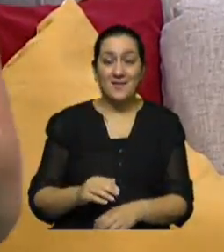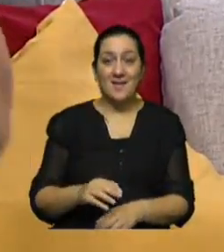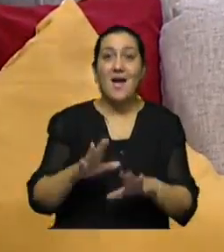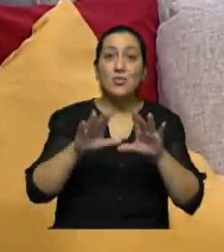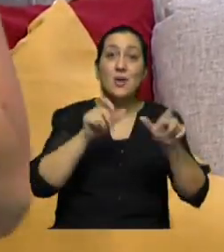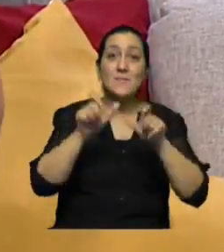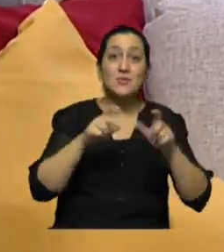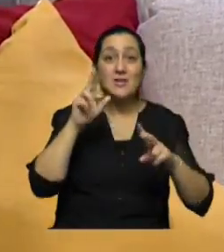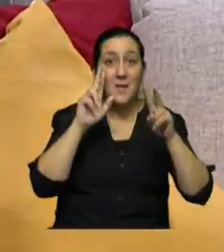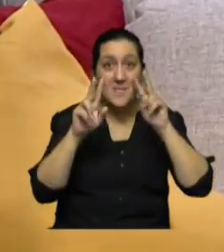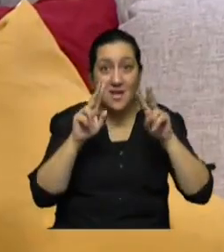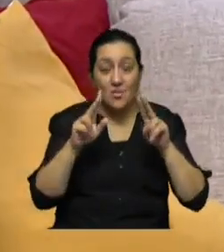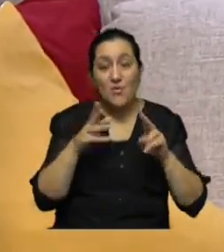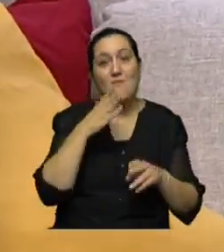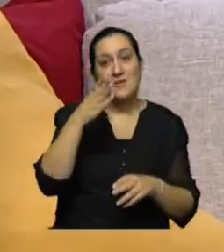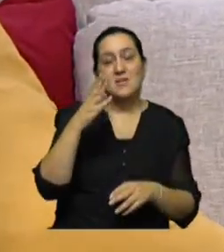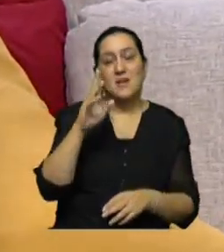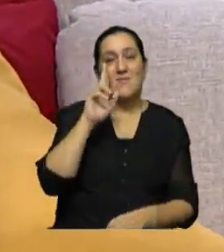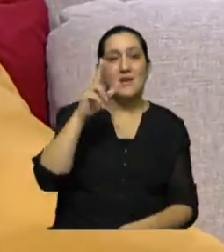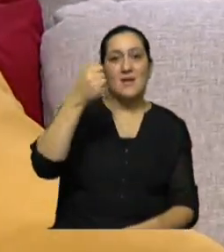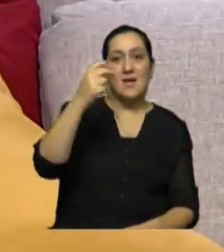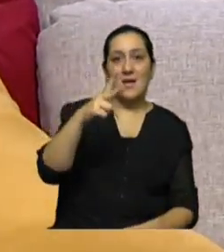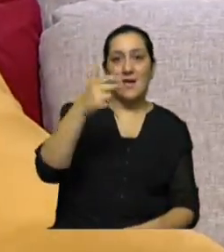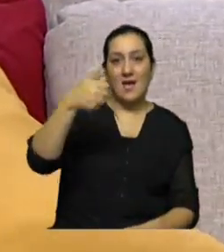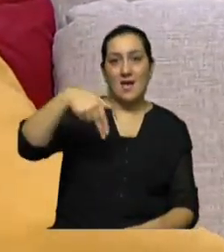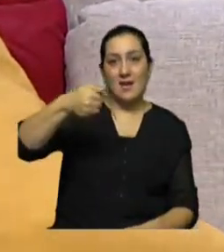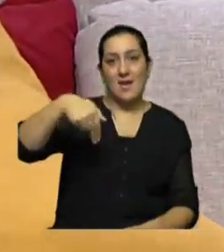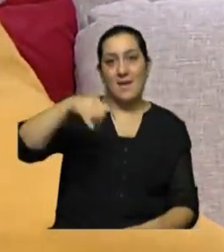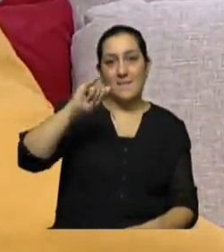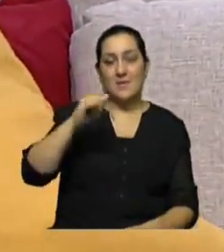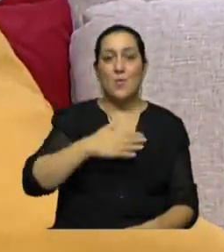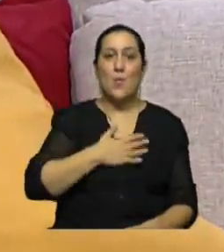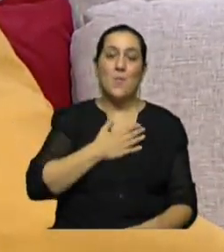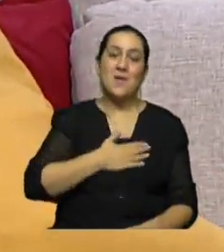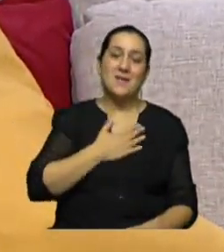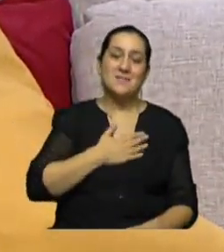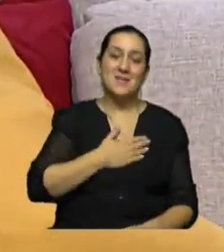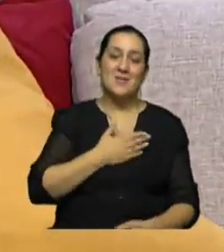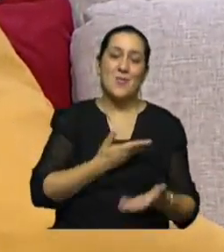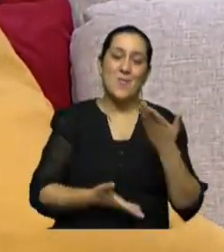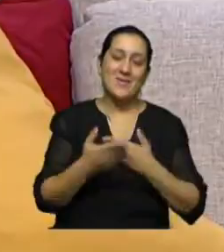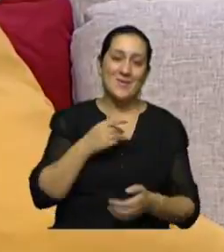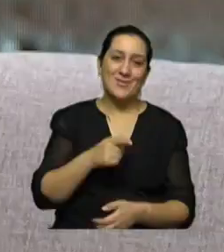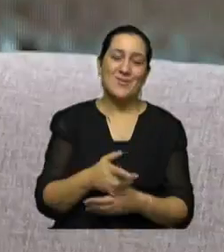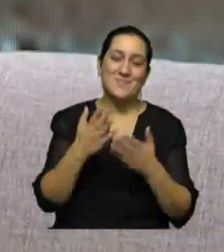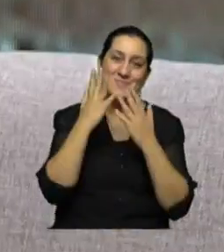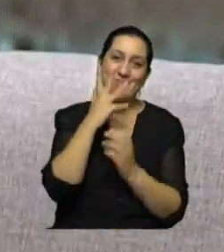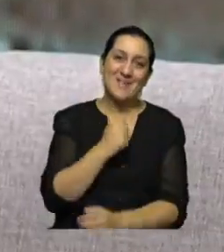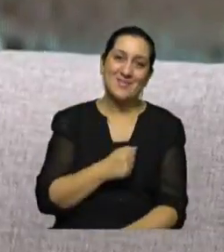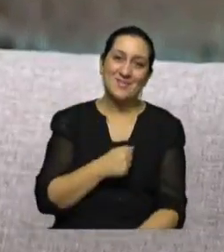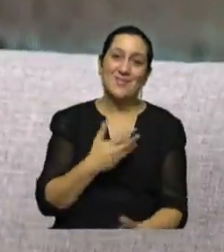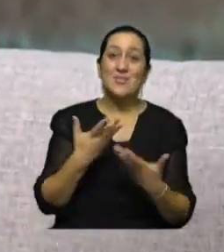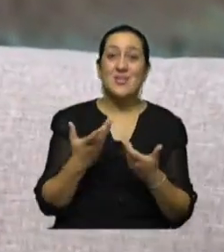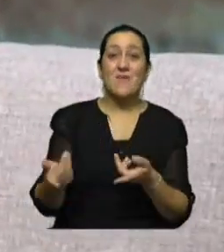mirando, vayan a ver a Nami, La belleza de la existencia. Dana, ha sido un placer tenerte aquí con nosotros. Ay, me encantó. Cuando quieras